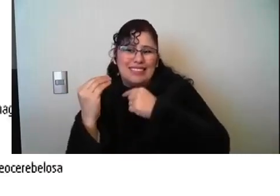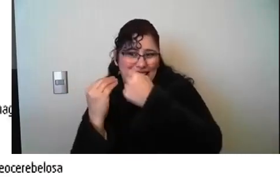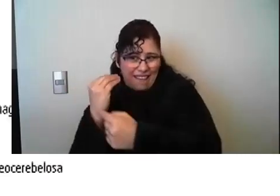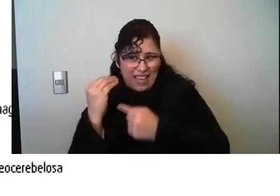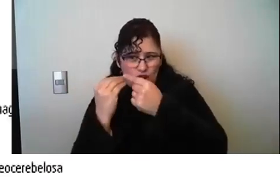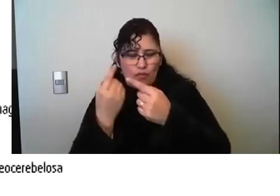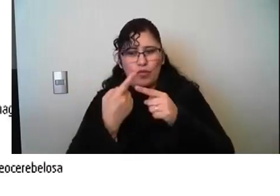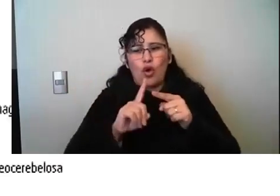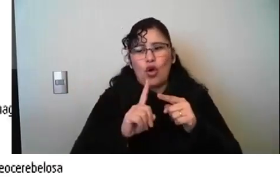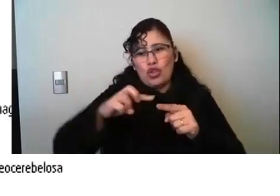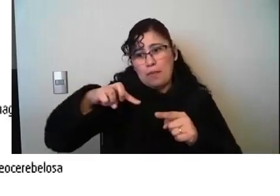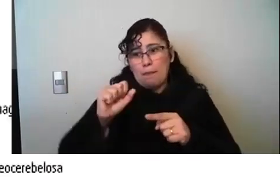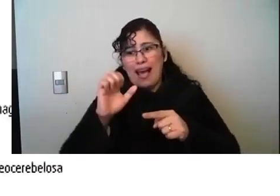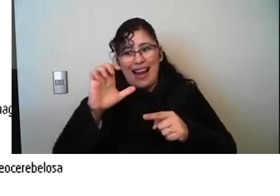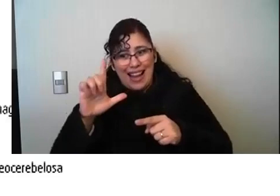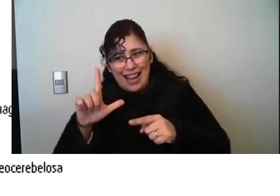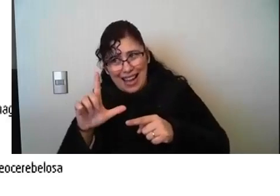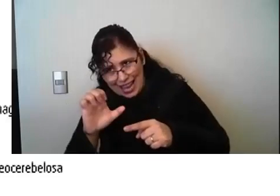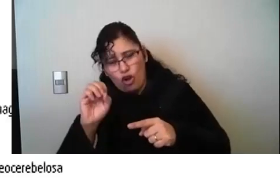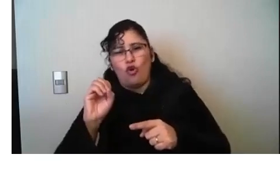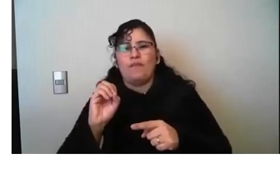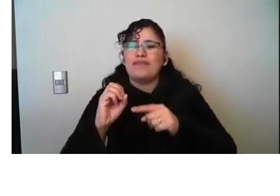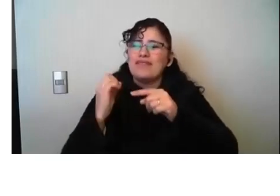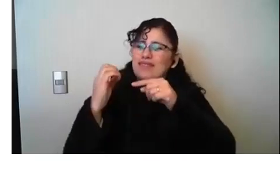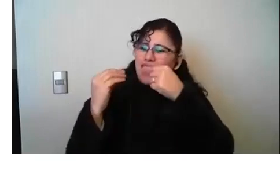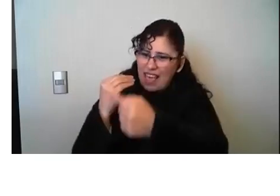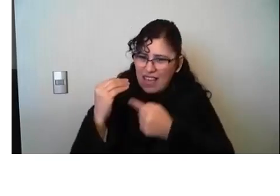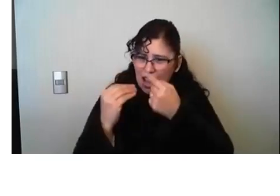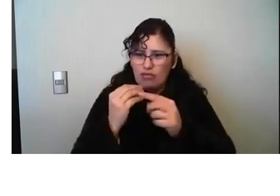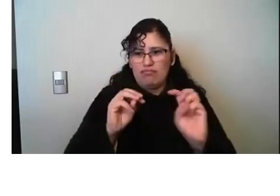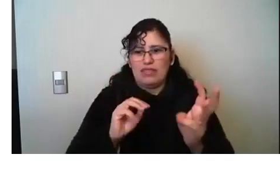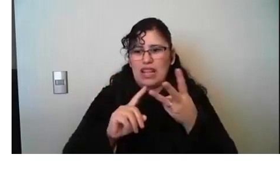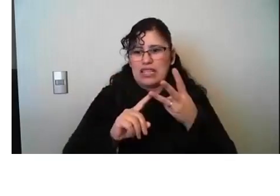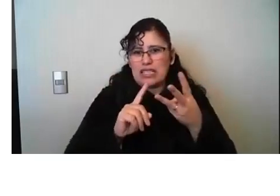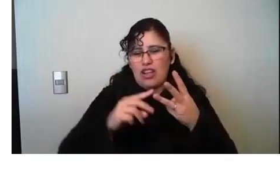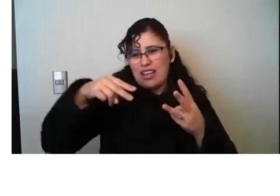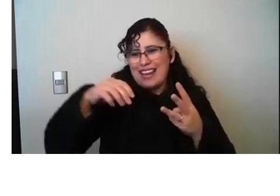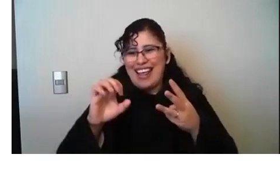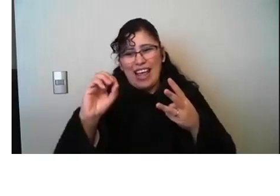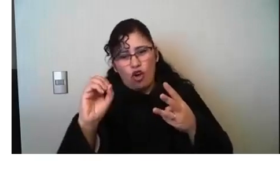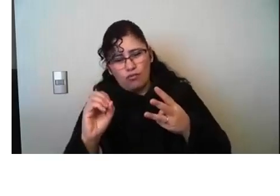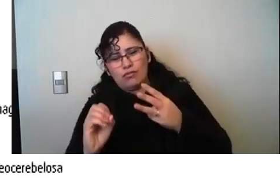otro asociado al paleocerebelo y un tercero asociado al neocerebelo.